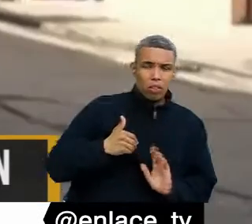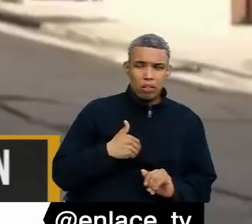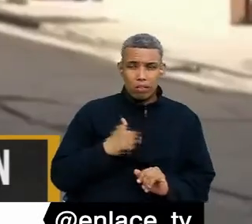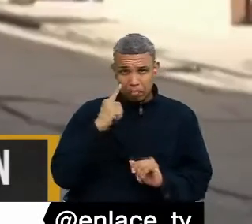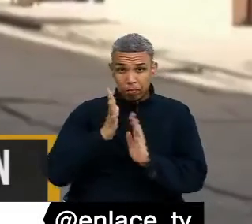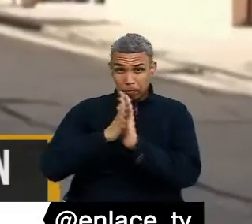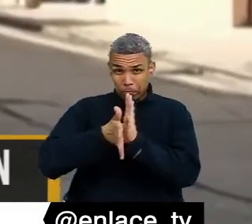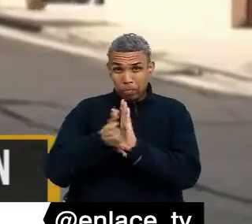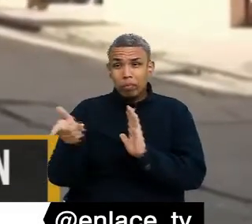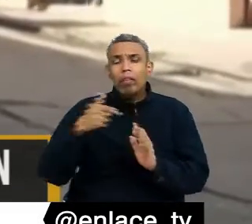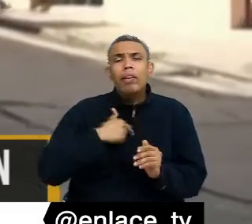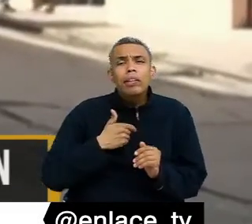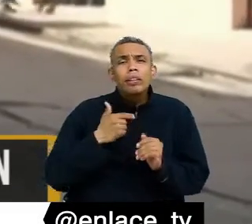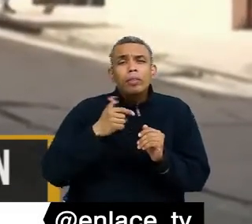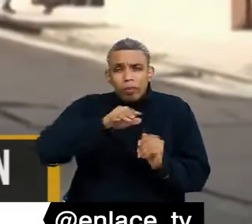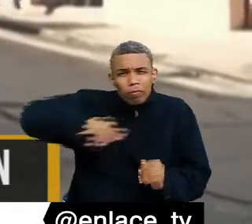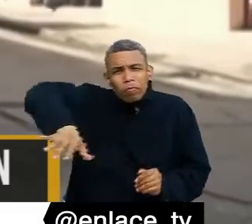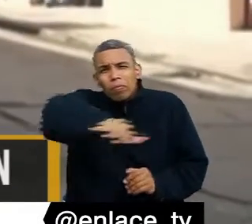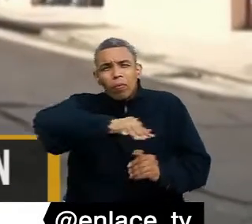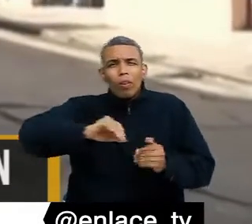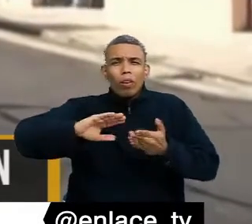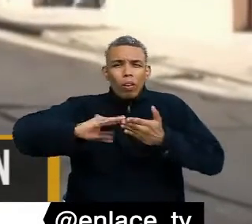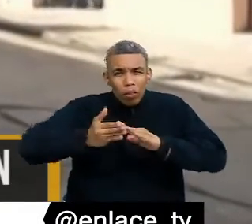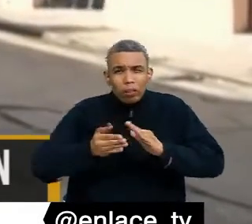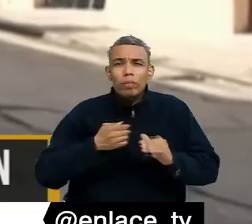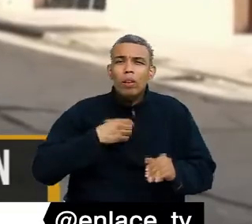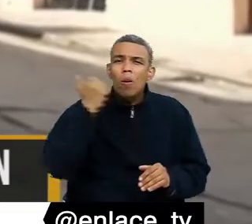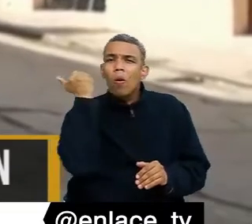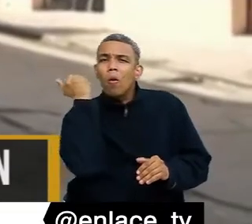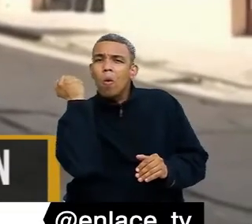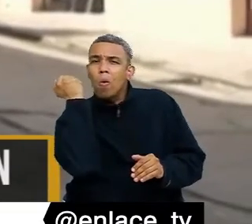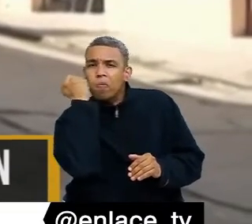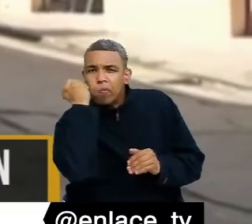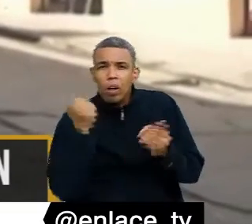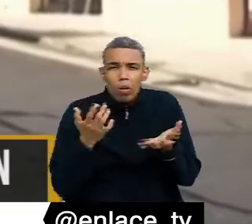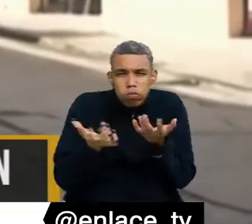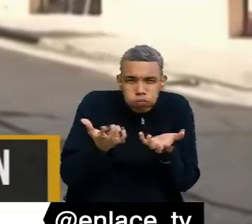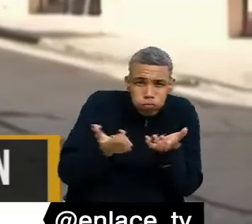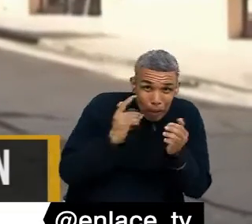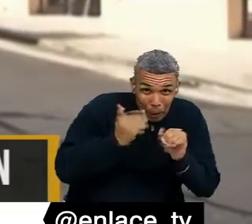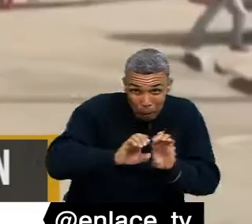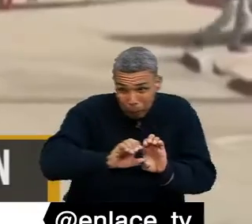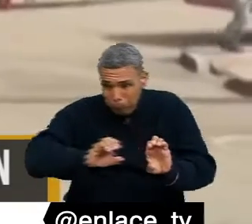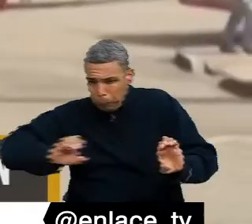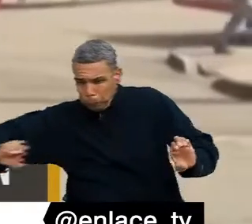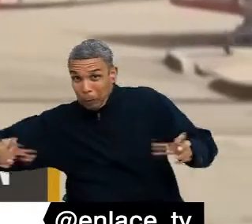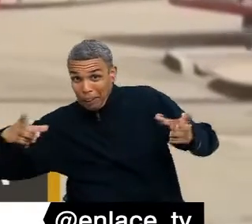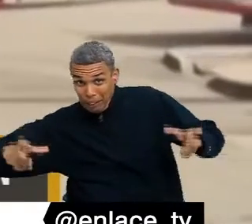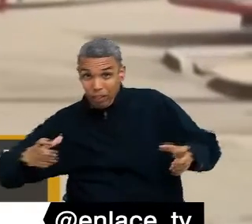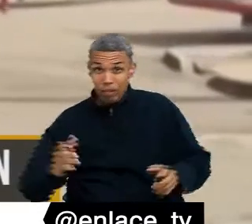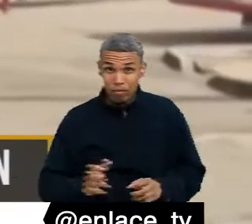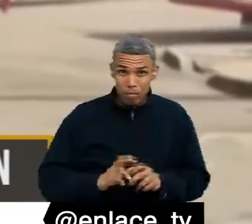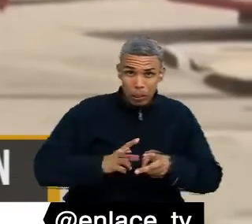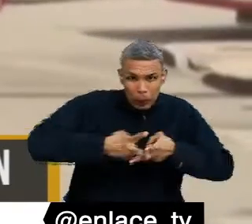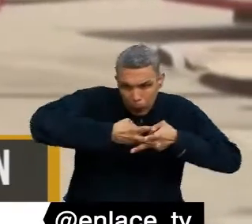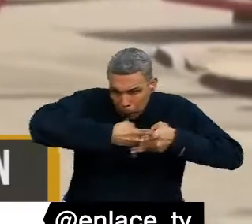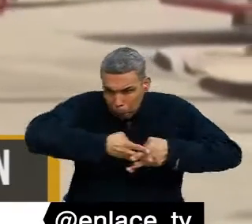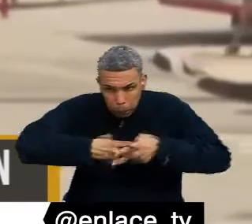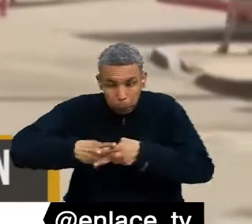gasificación de esta zona, ha sido un propósito claro de esta administración en que se reanude el contrato. Nosotros asumimos